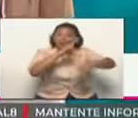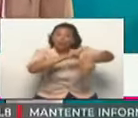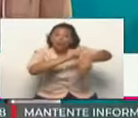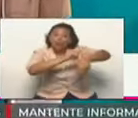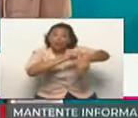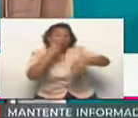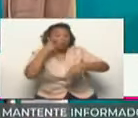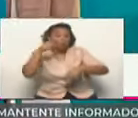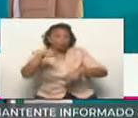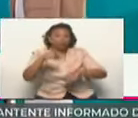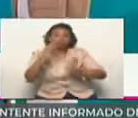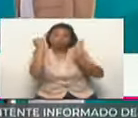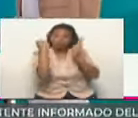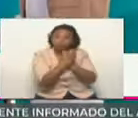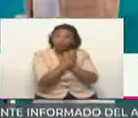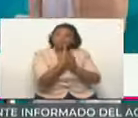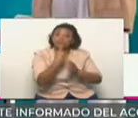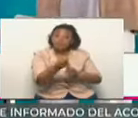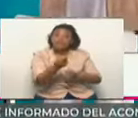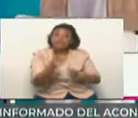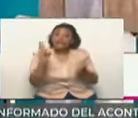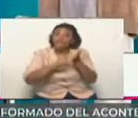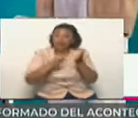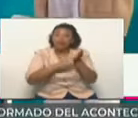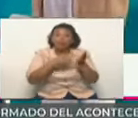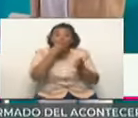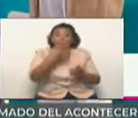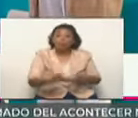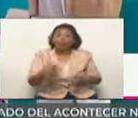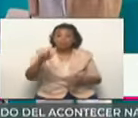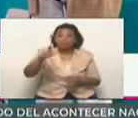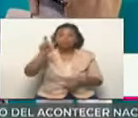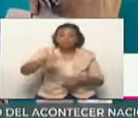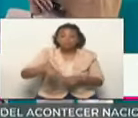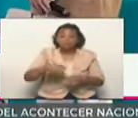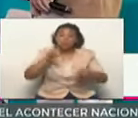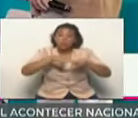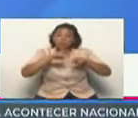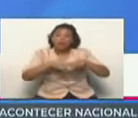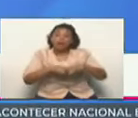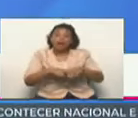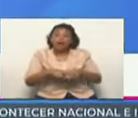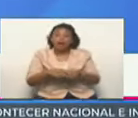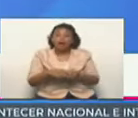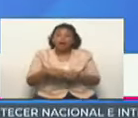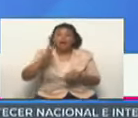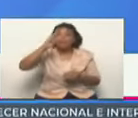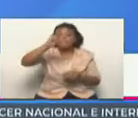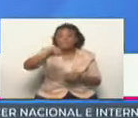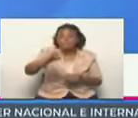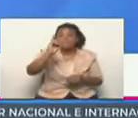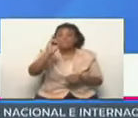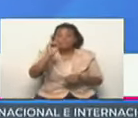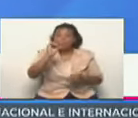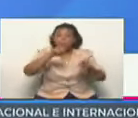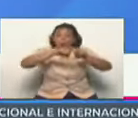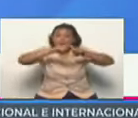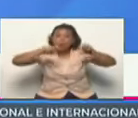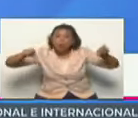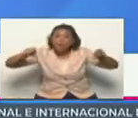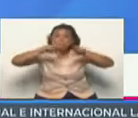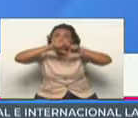recomienda. ¿Ah? El doctor Baiter recomienda la morcilla precocida